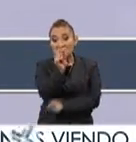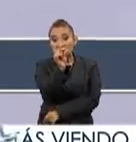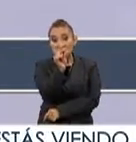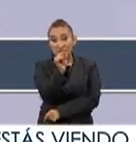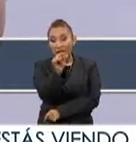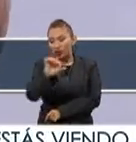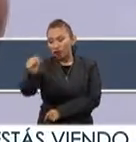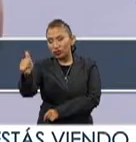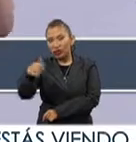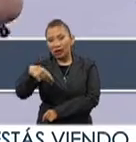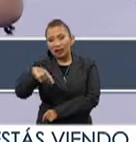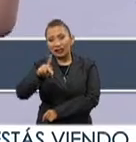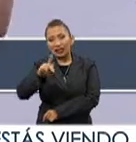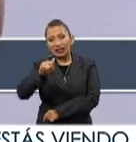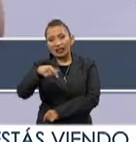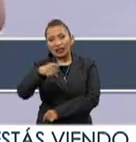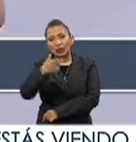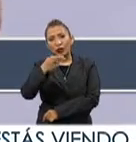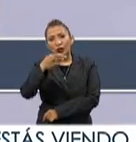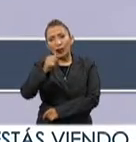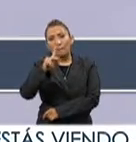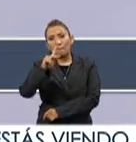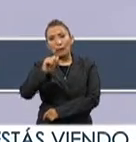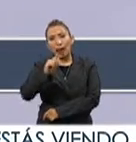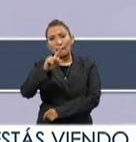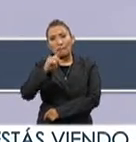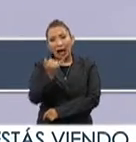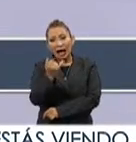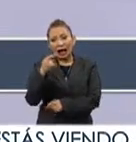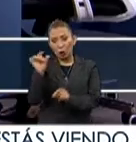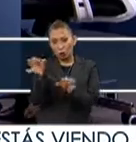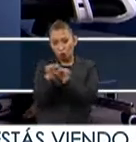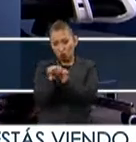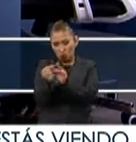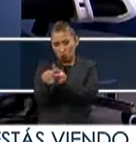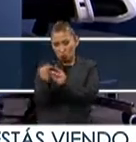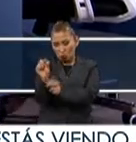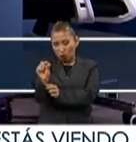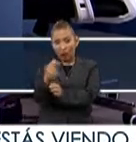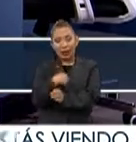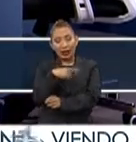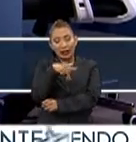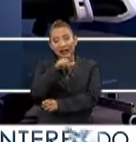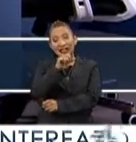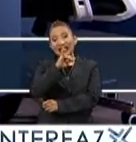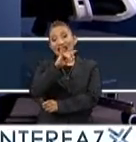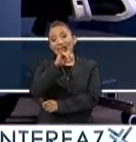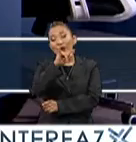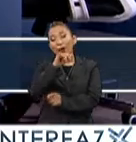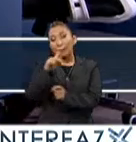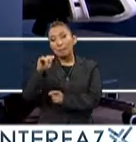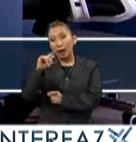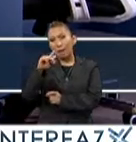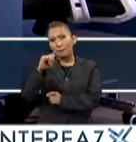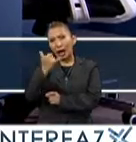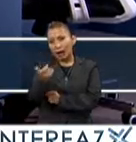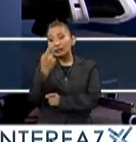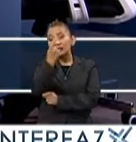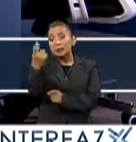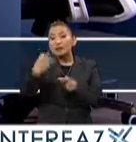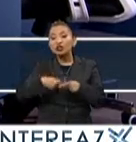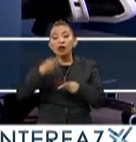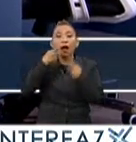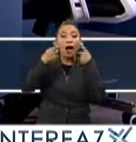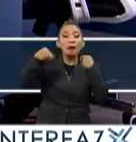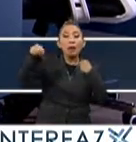y hay otras, el quiligua, el paepay. Pero más o menos ese es el promedio de personas que lo hablan. Por ejemplo, el quiligua, el paepay tienen como 100 hablantes y